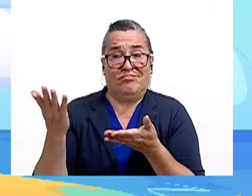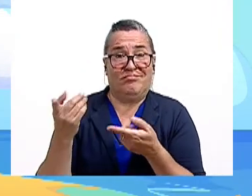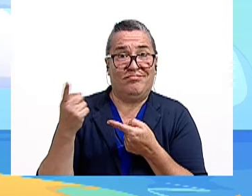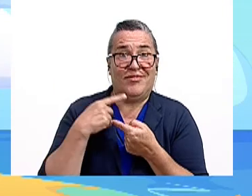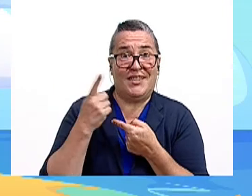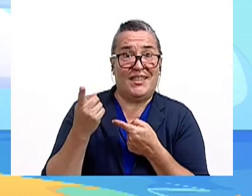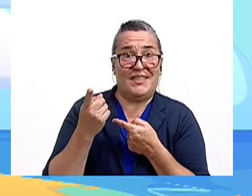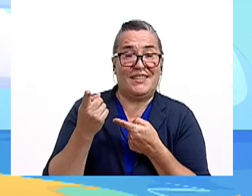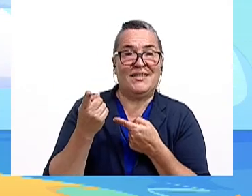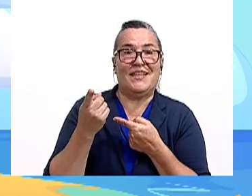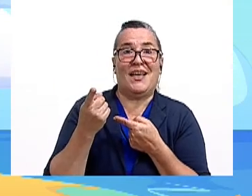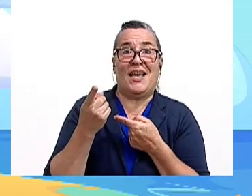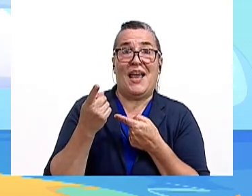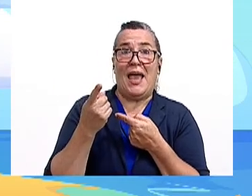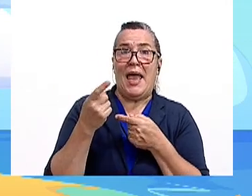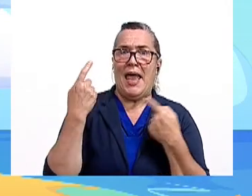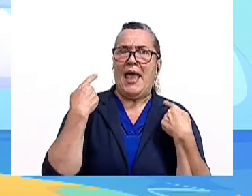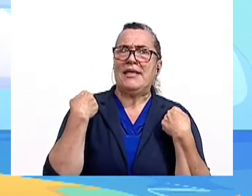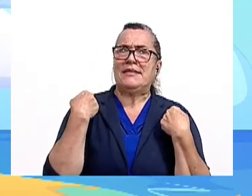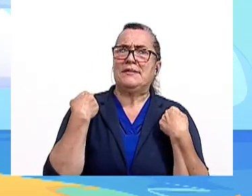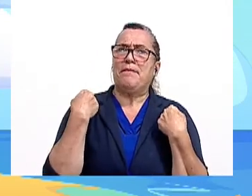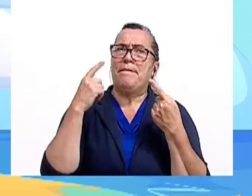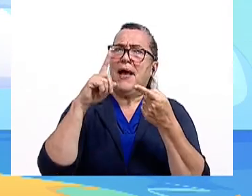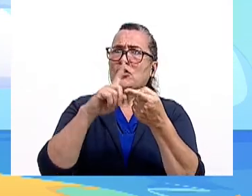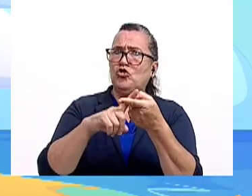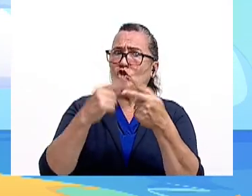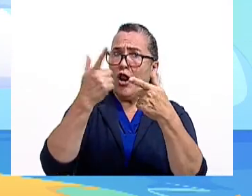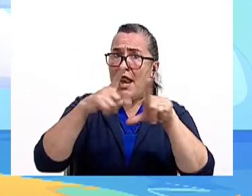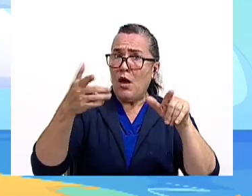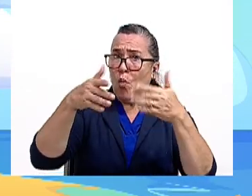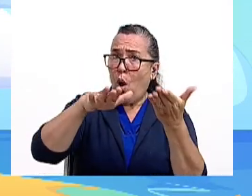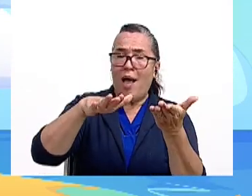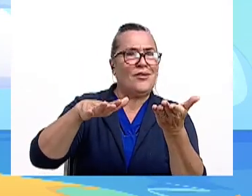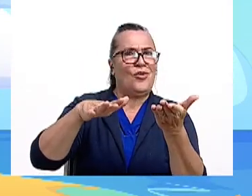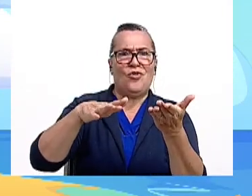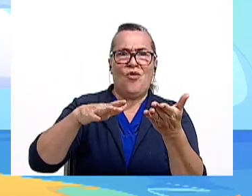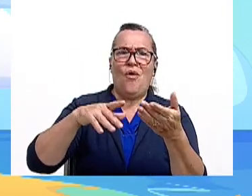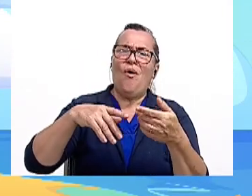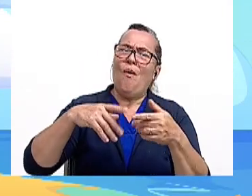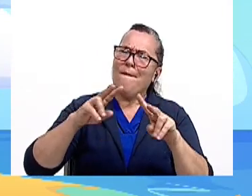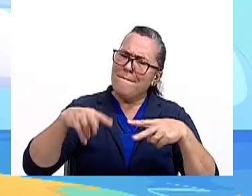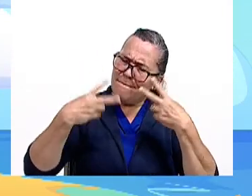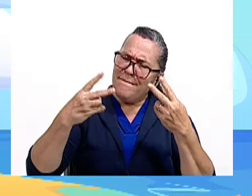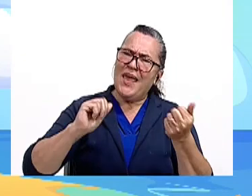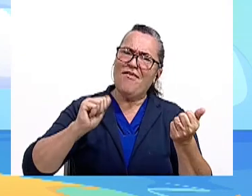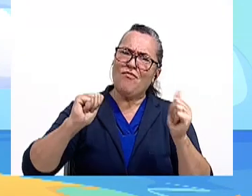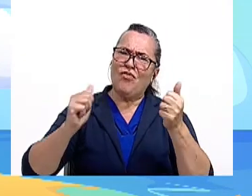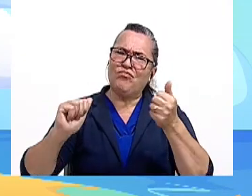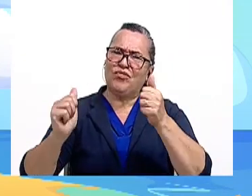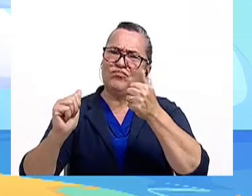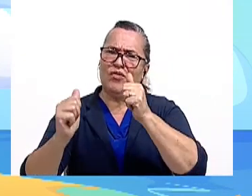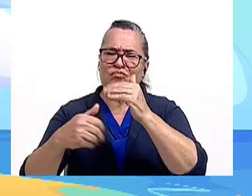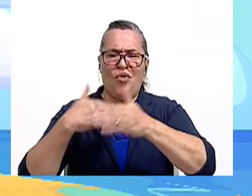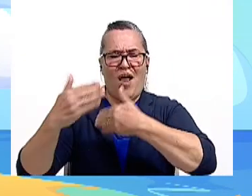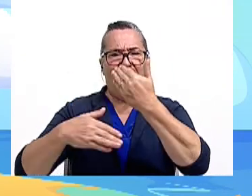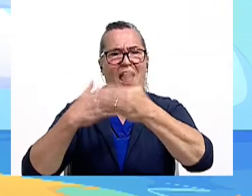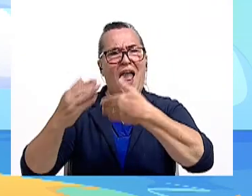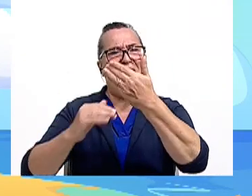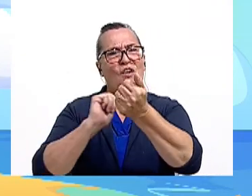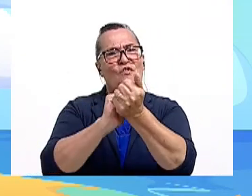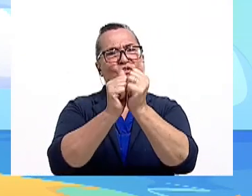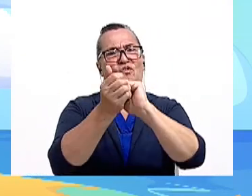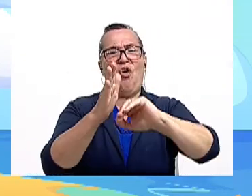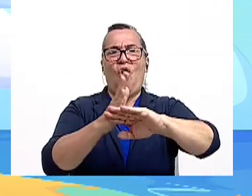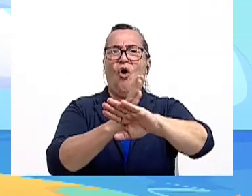decía, el español no es una lengua muerta y está en constante movimiento, evolución, y hay que